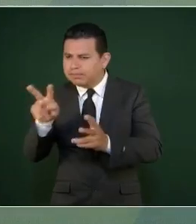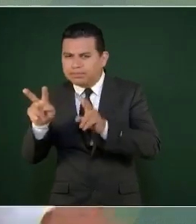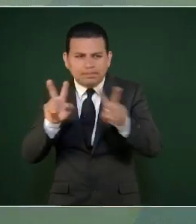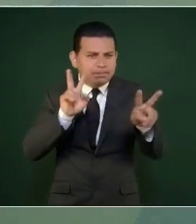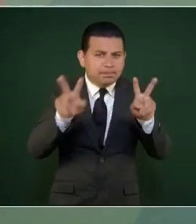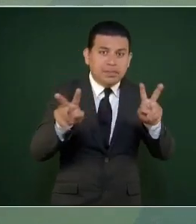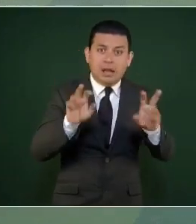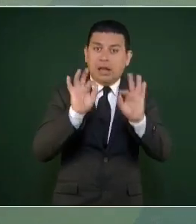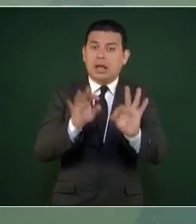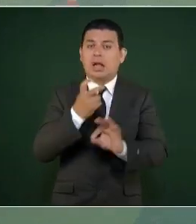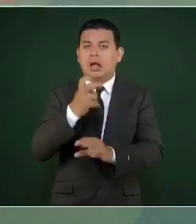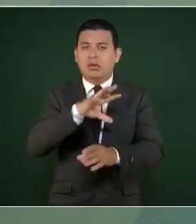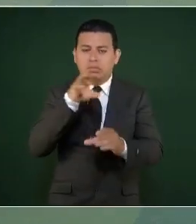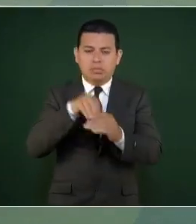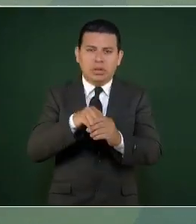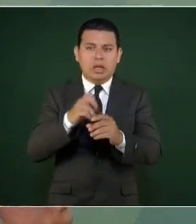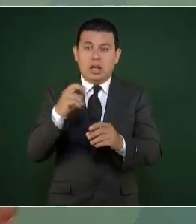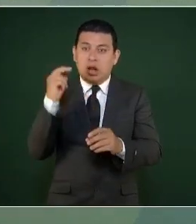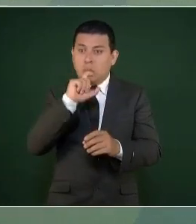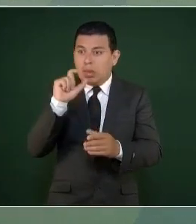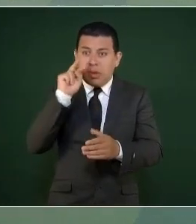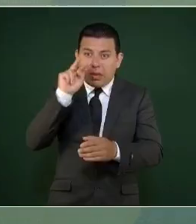y actuamos.